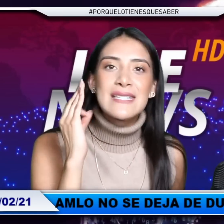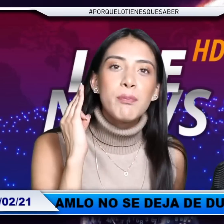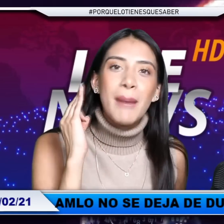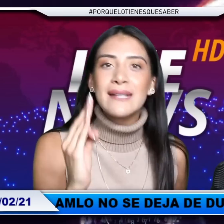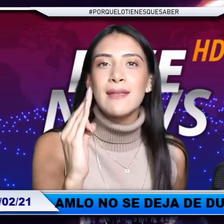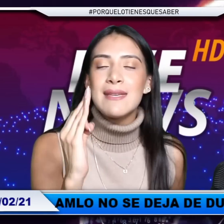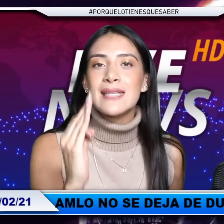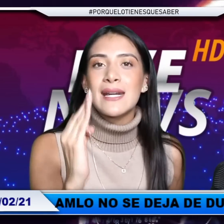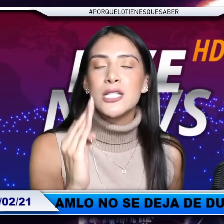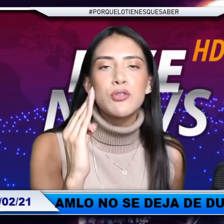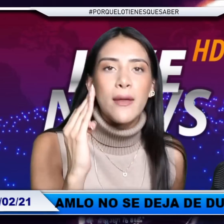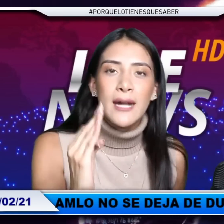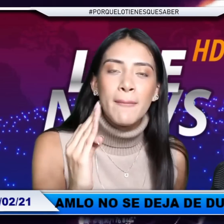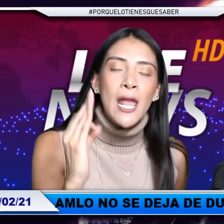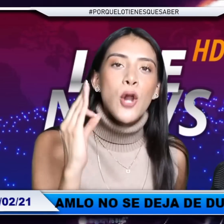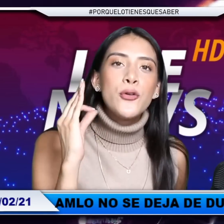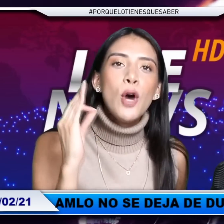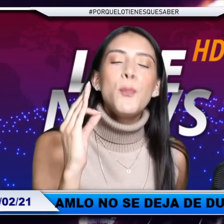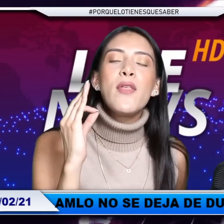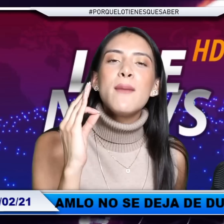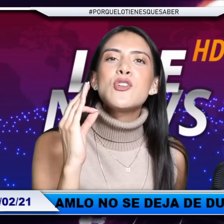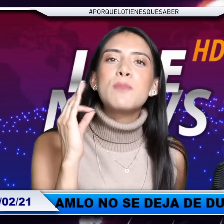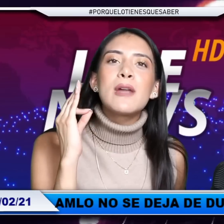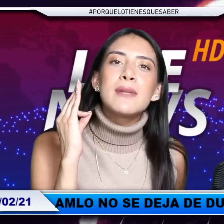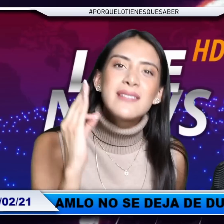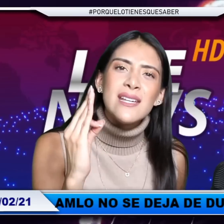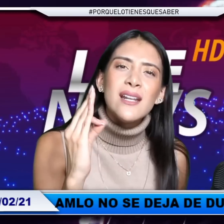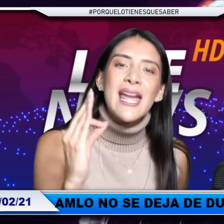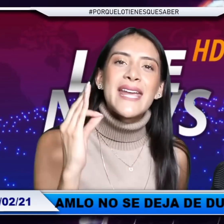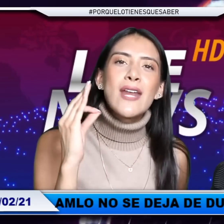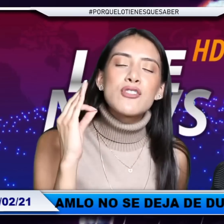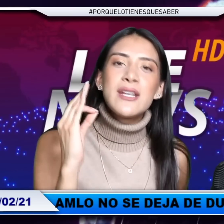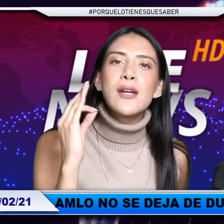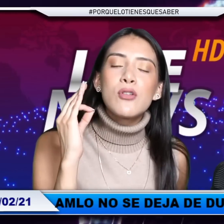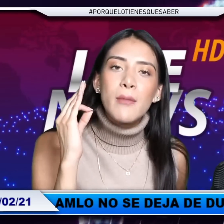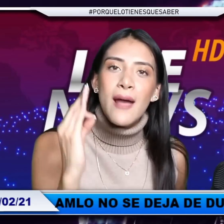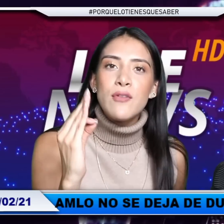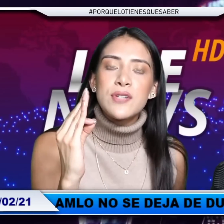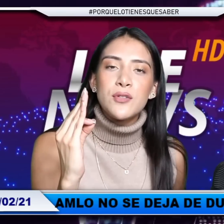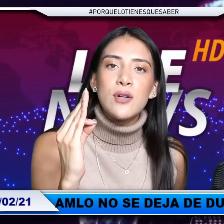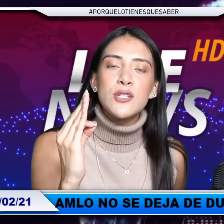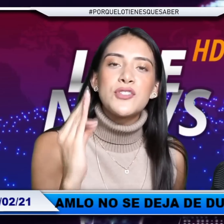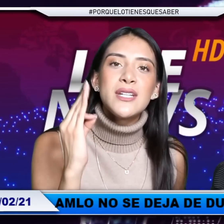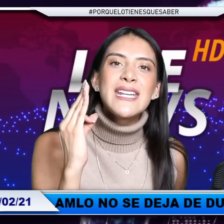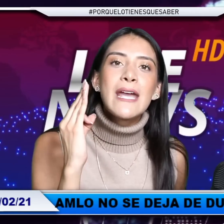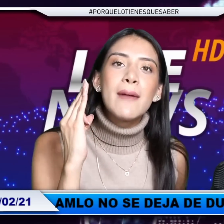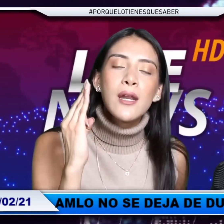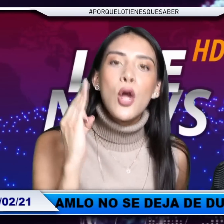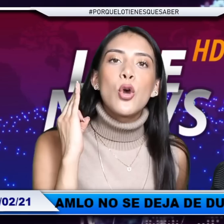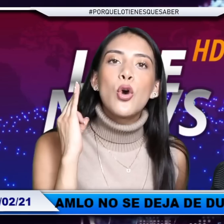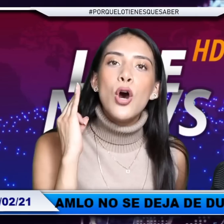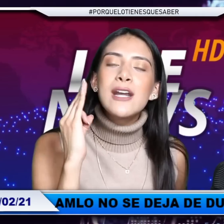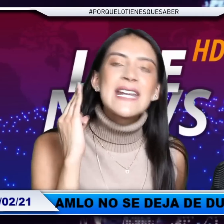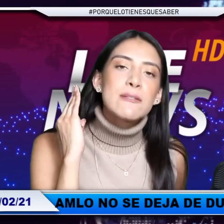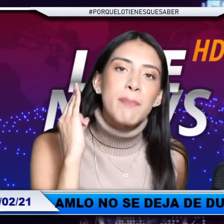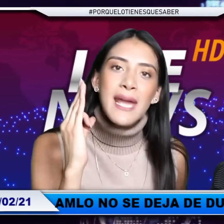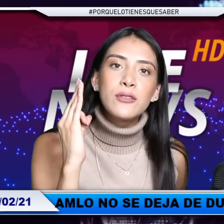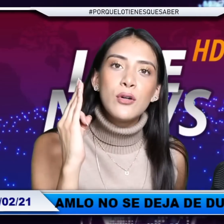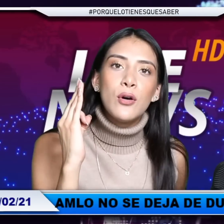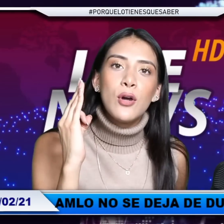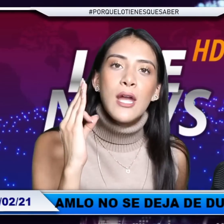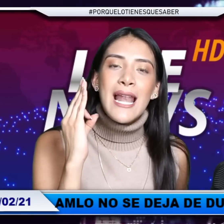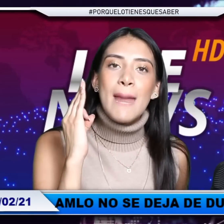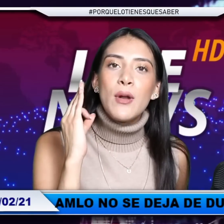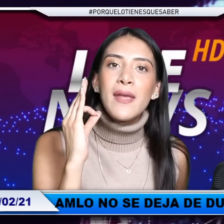para ser parte de esta red ciudadana. No podemos permitir que nos sigan robando, señores. Nos tienen que ver con